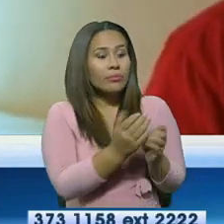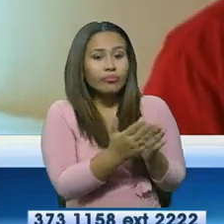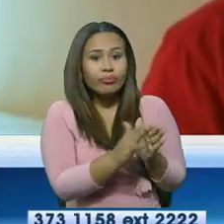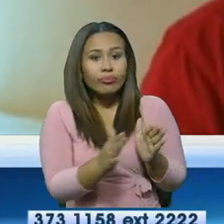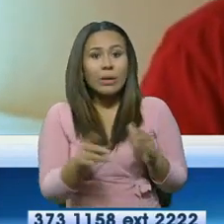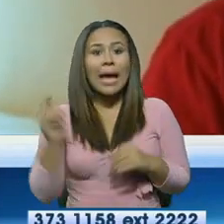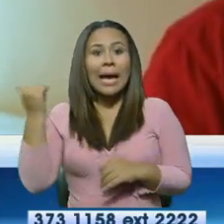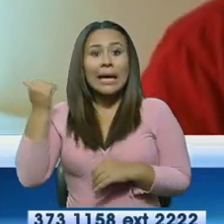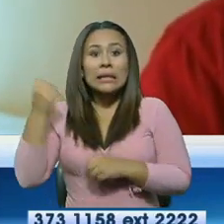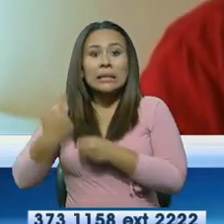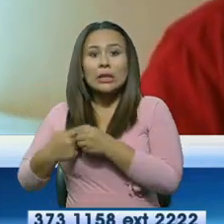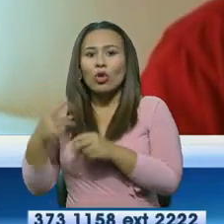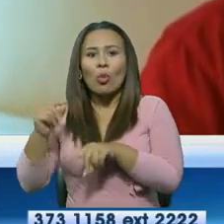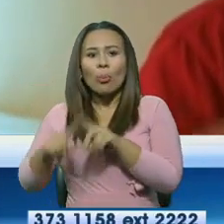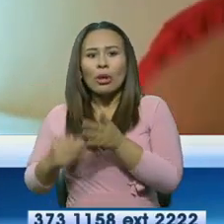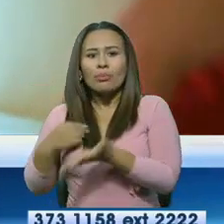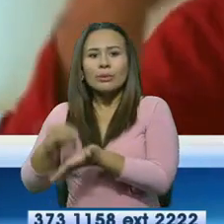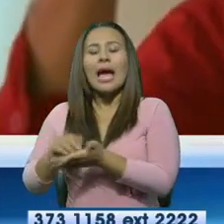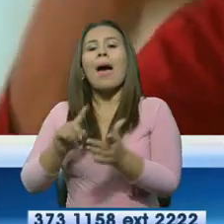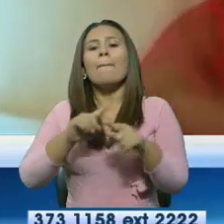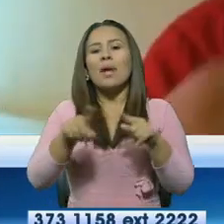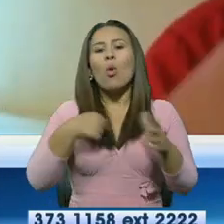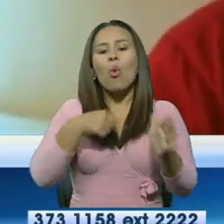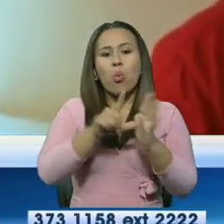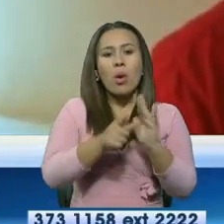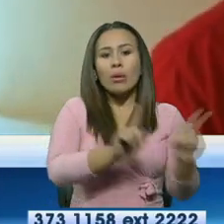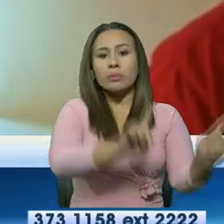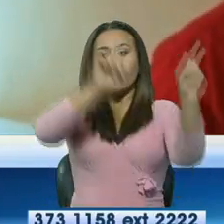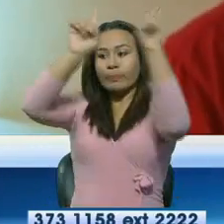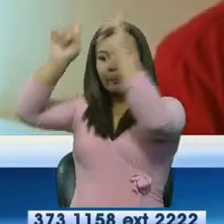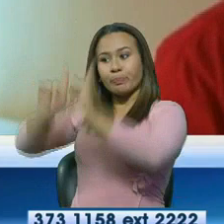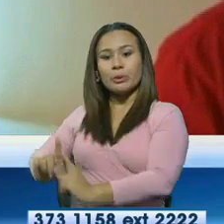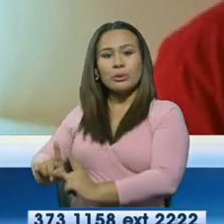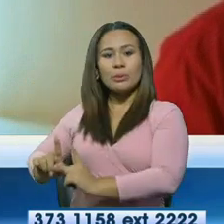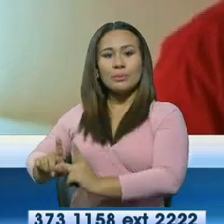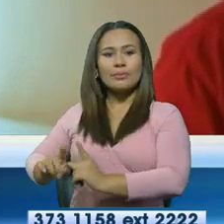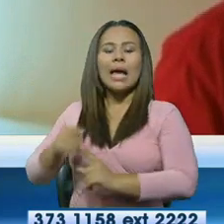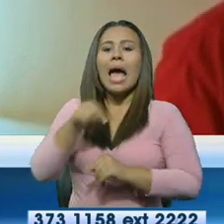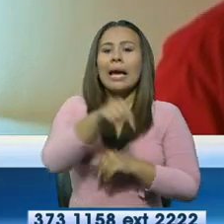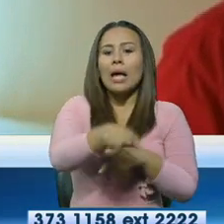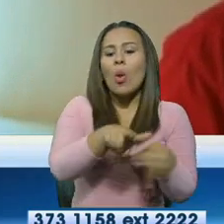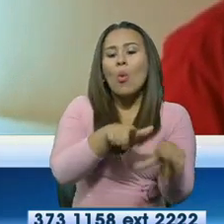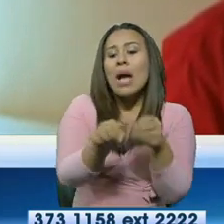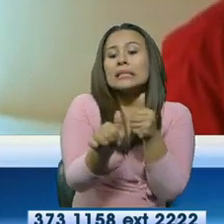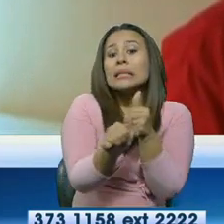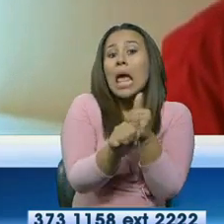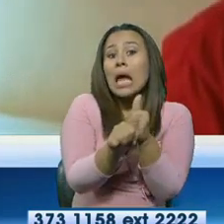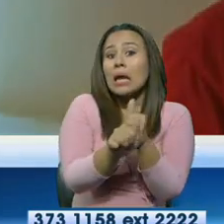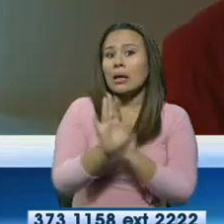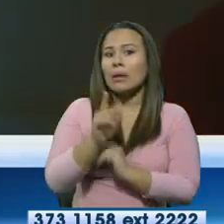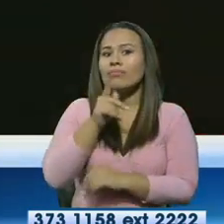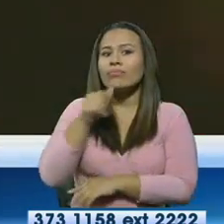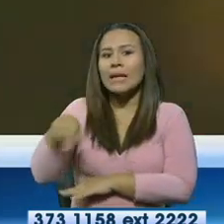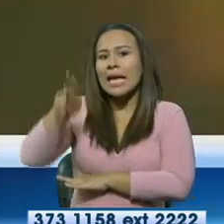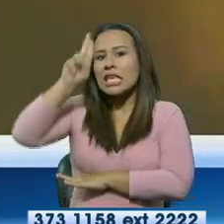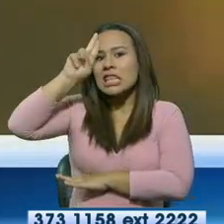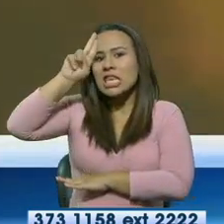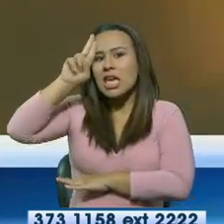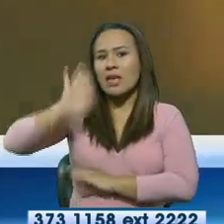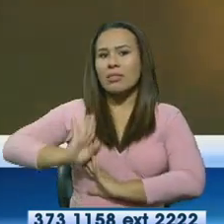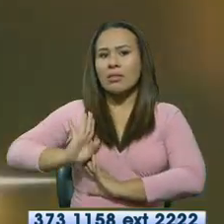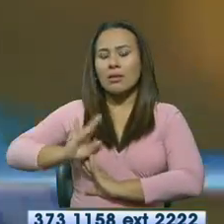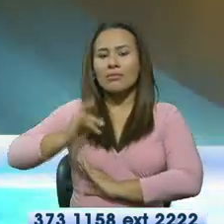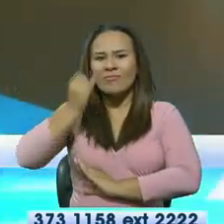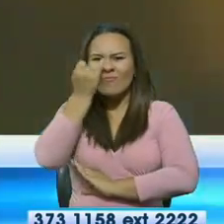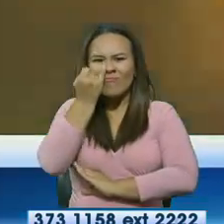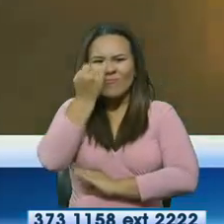espacio de Quito, pero que cuando sea posible se instalará la ciudad en el lugar específico que los indígenas llaman Quito. Varios días